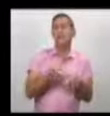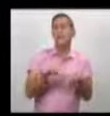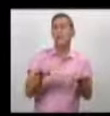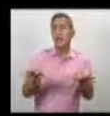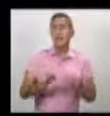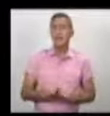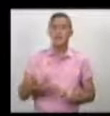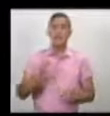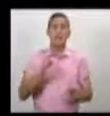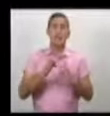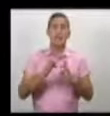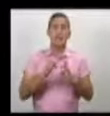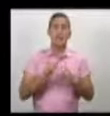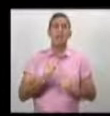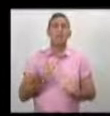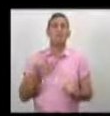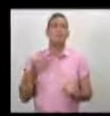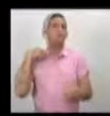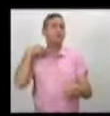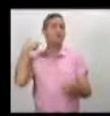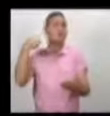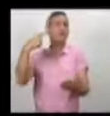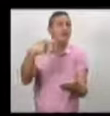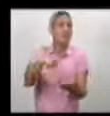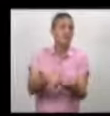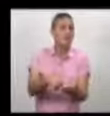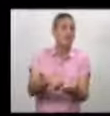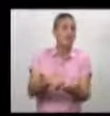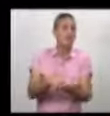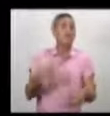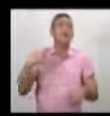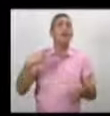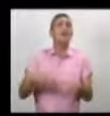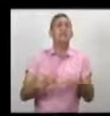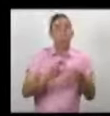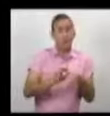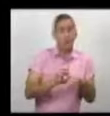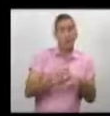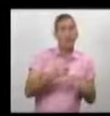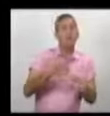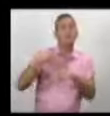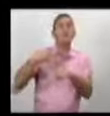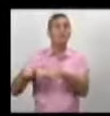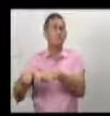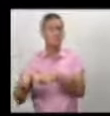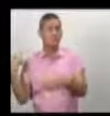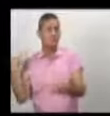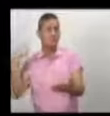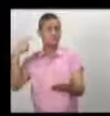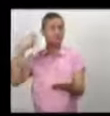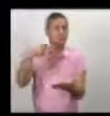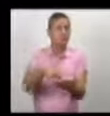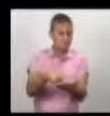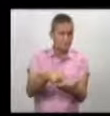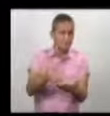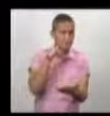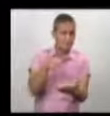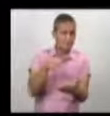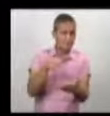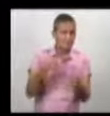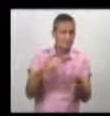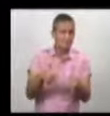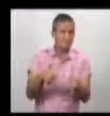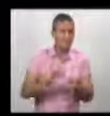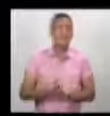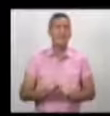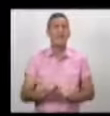funciones hereditarias o las características hereditarias de una generación a otra, lo encontramos bien delimitado en la célula